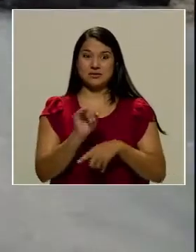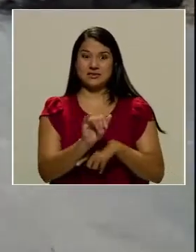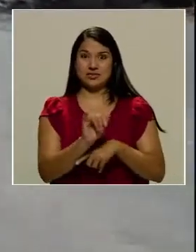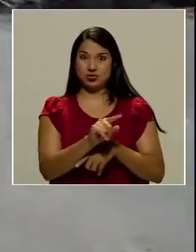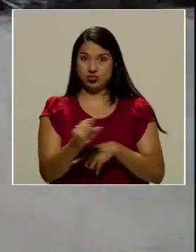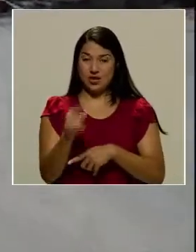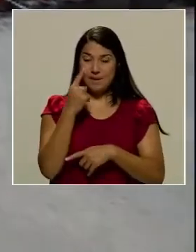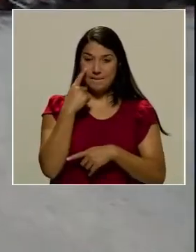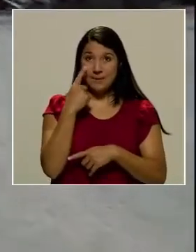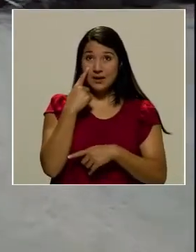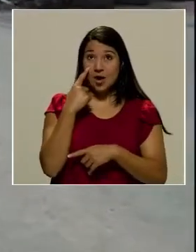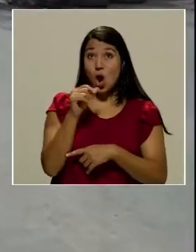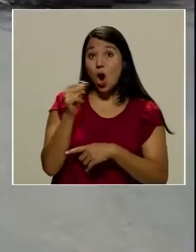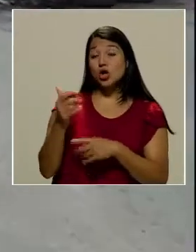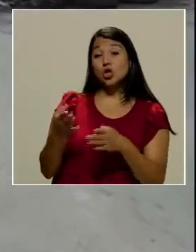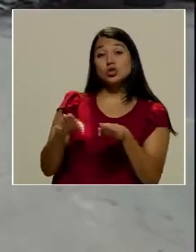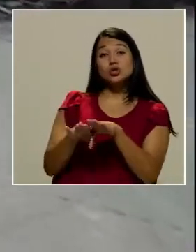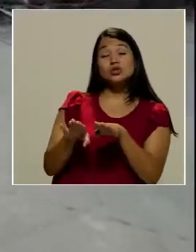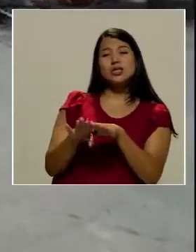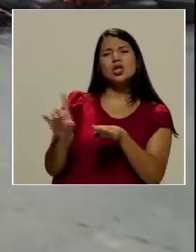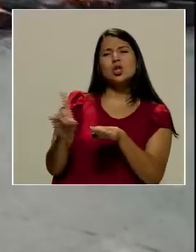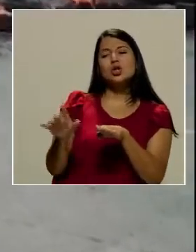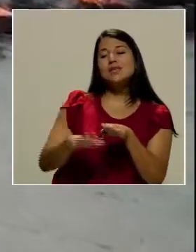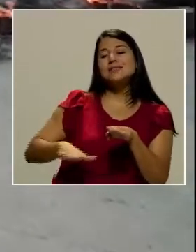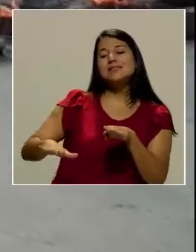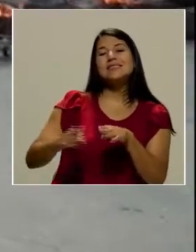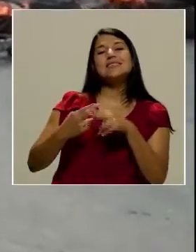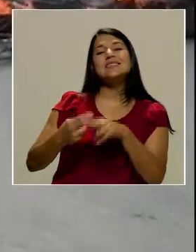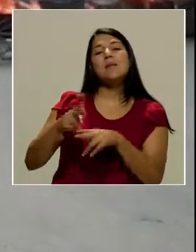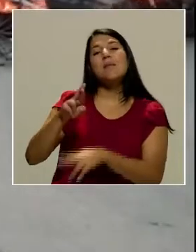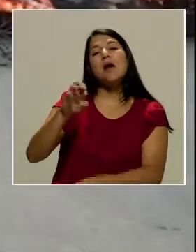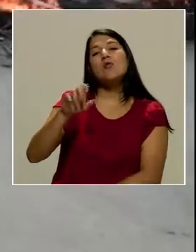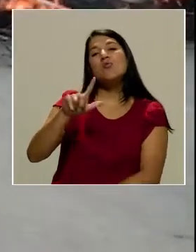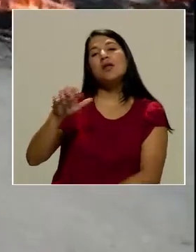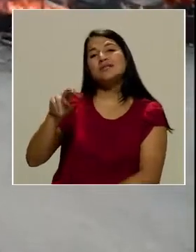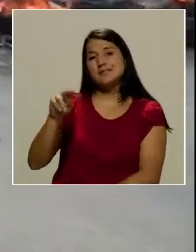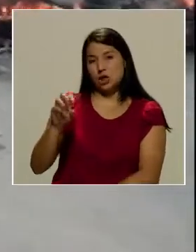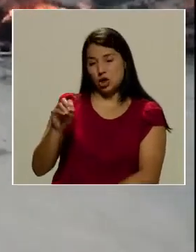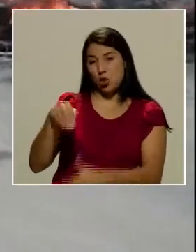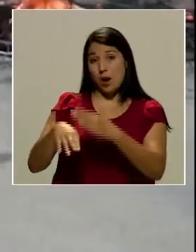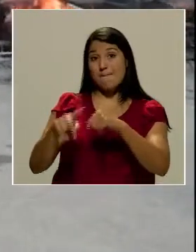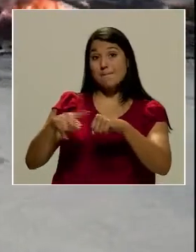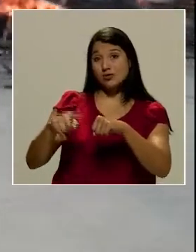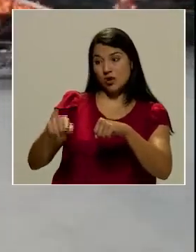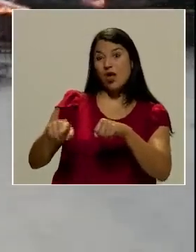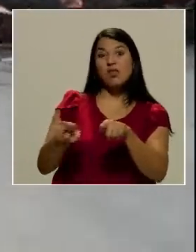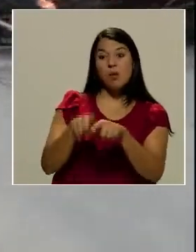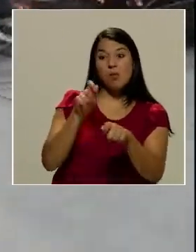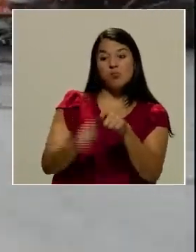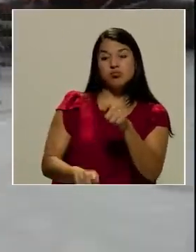las imágenes, otro bloqueo en el sector conocido como el de Relleno, aquí a la salida de Pérez Celedón, donde también hubo quema de